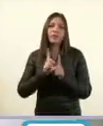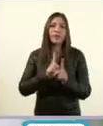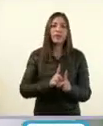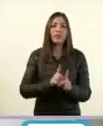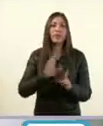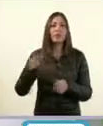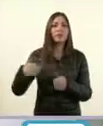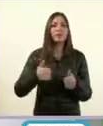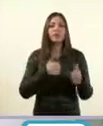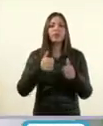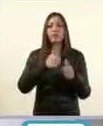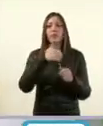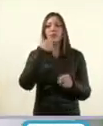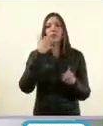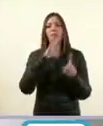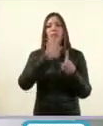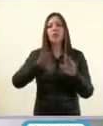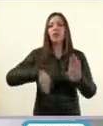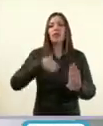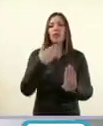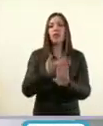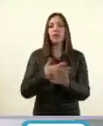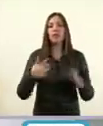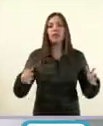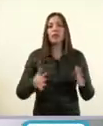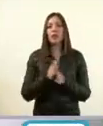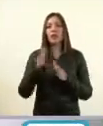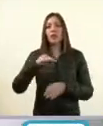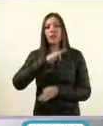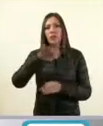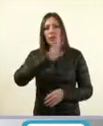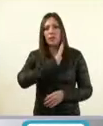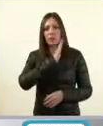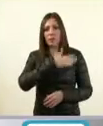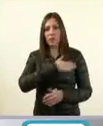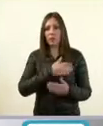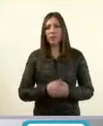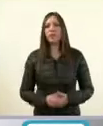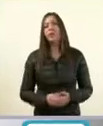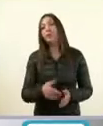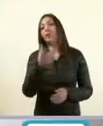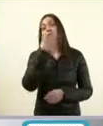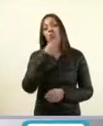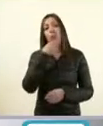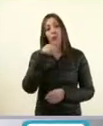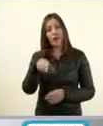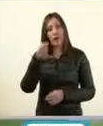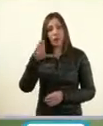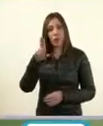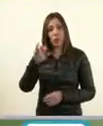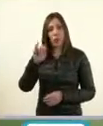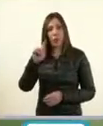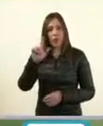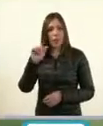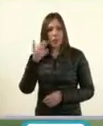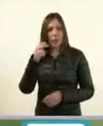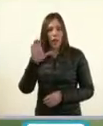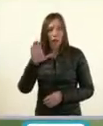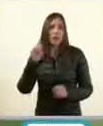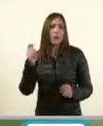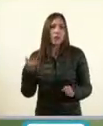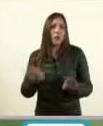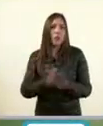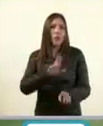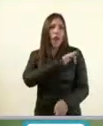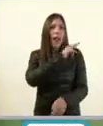a los españoles. O sea que fue este personaje histórico, Cuitláhuac, fue un héroe. Sí, fue un héroe. realmente, Sí, ¿no? sí, sí, un defensor. Su nombre quiere decir